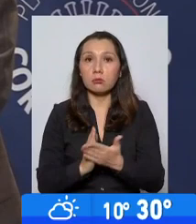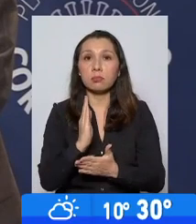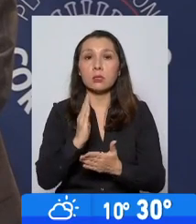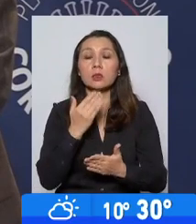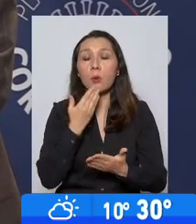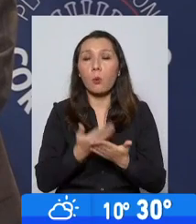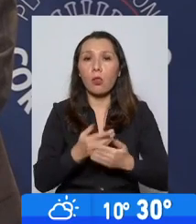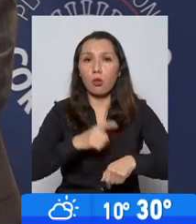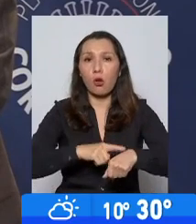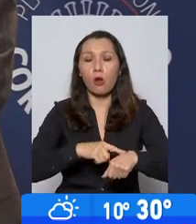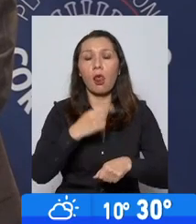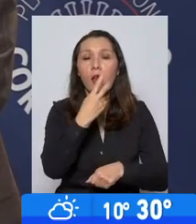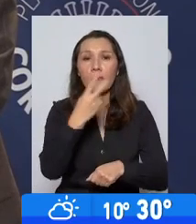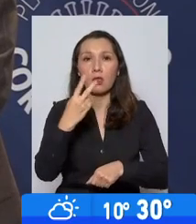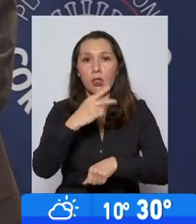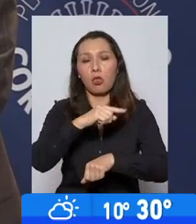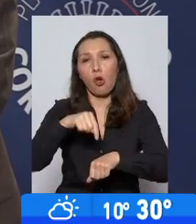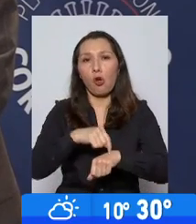las 22 horas.